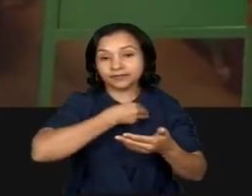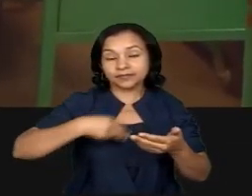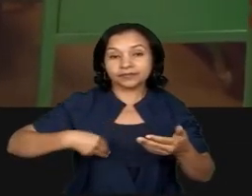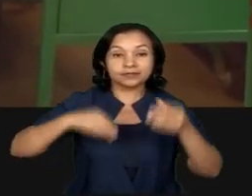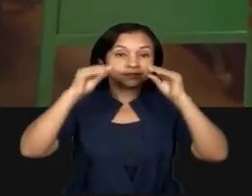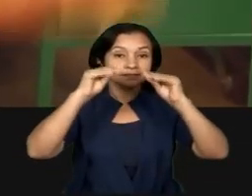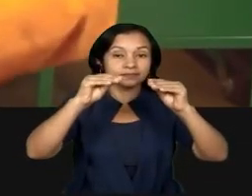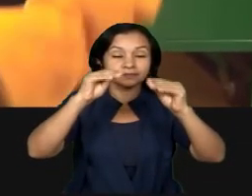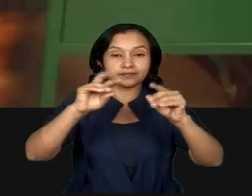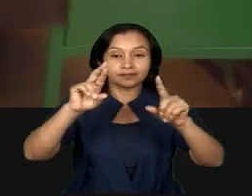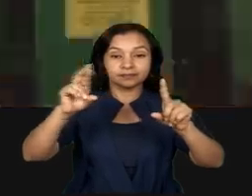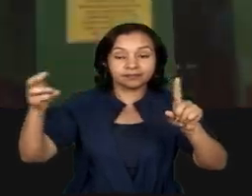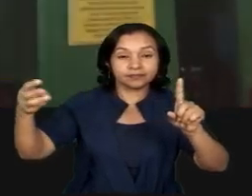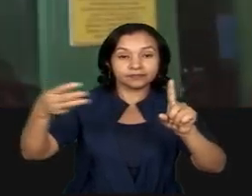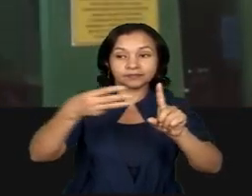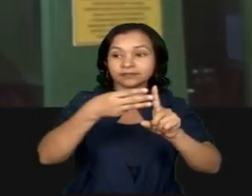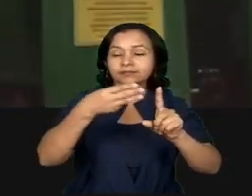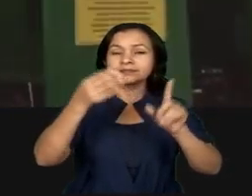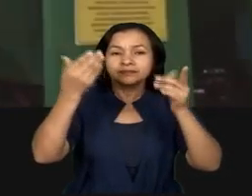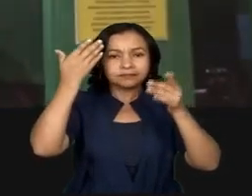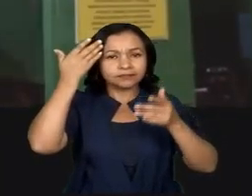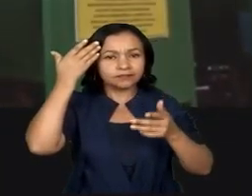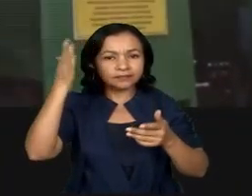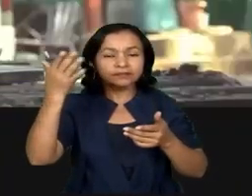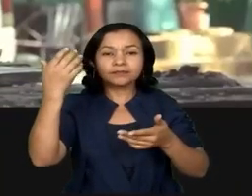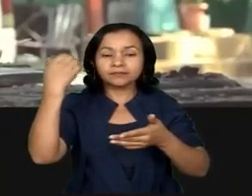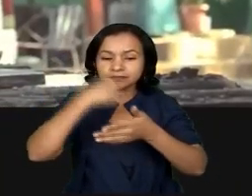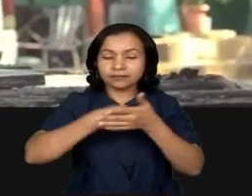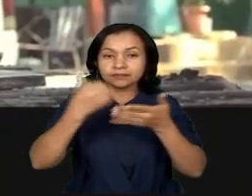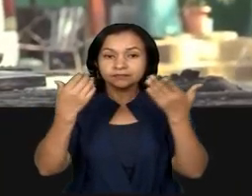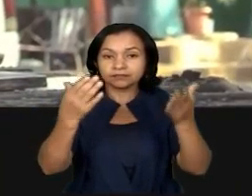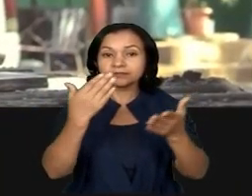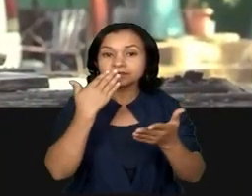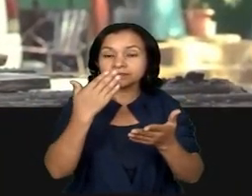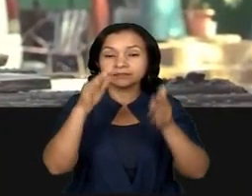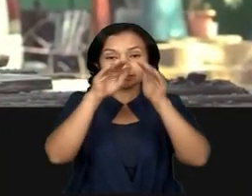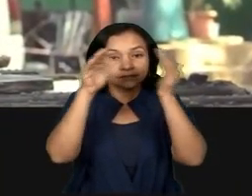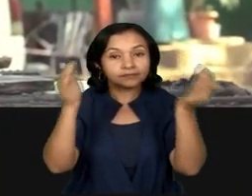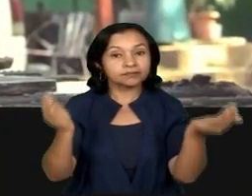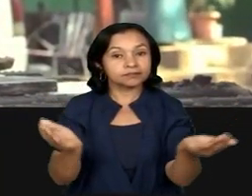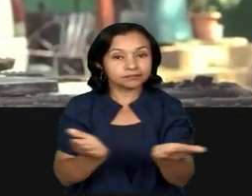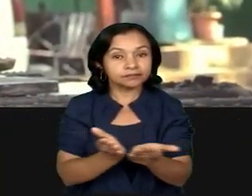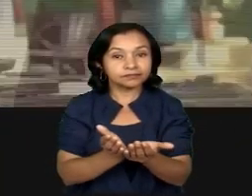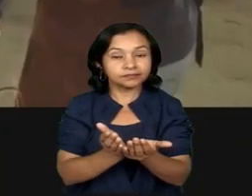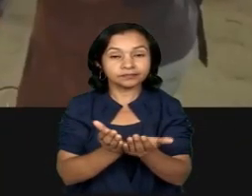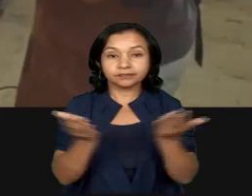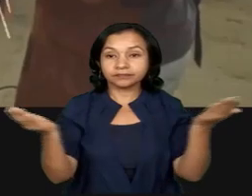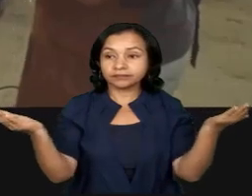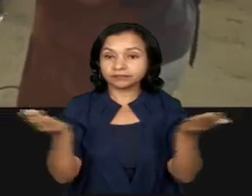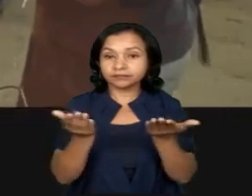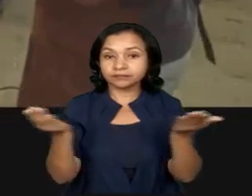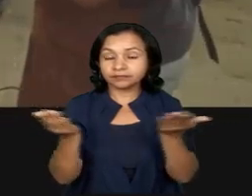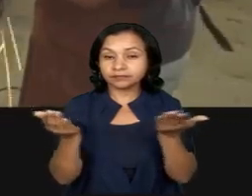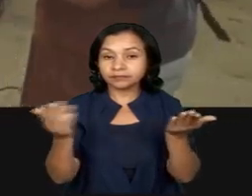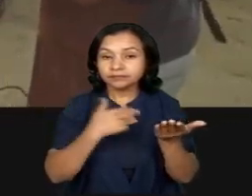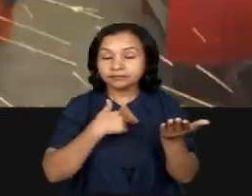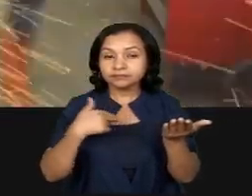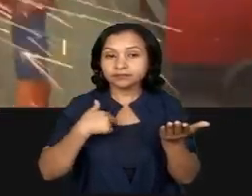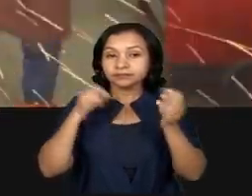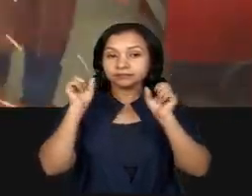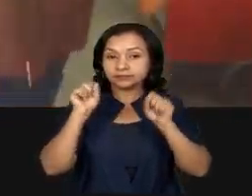la región, uno se da cuenta que ese es uno de los desafíos actuales del mundo, ¿verdad? Cómo lograr